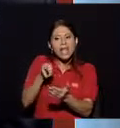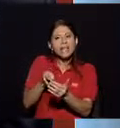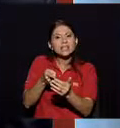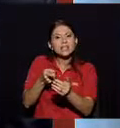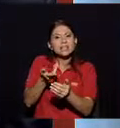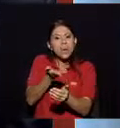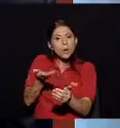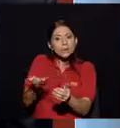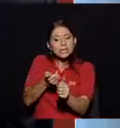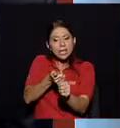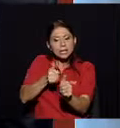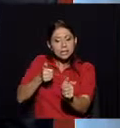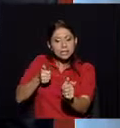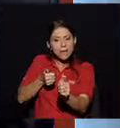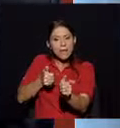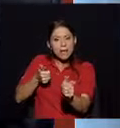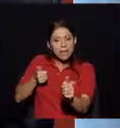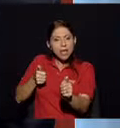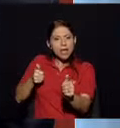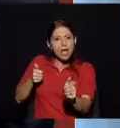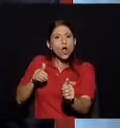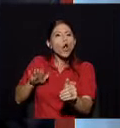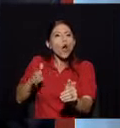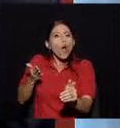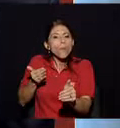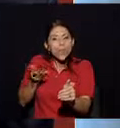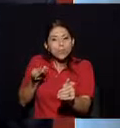rezagos, ¿verdad?, de los que hablaban. Y hoy,